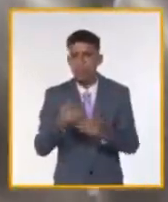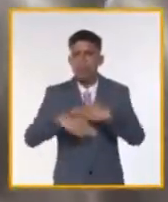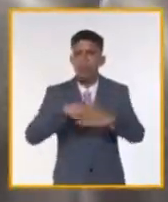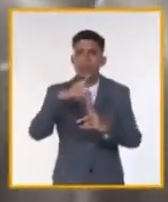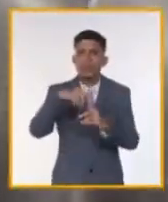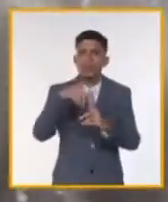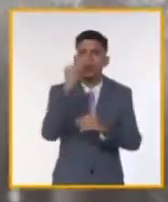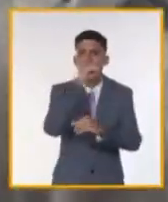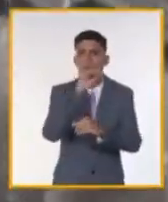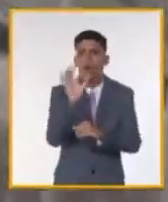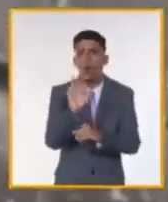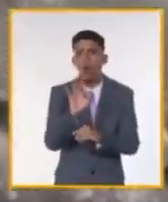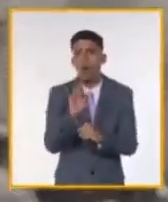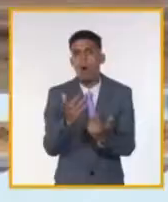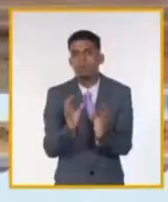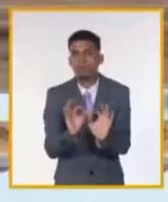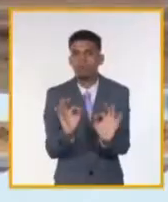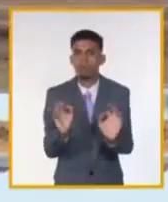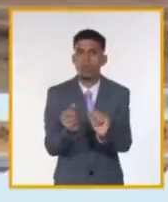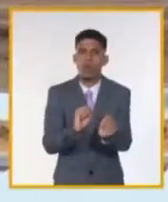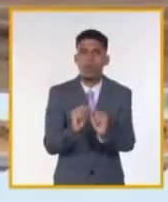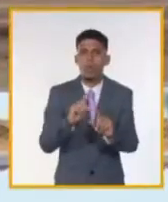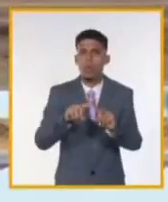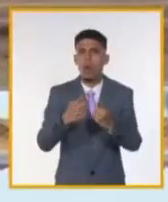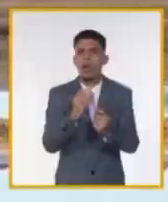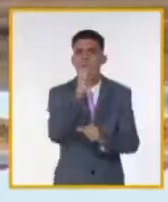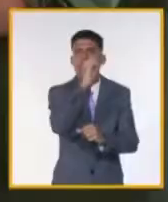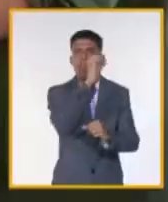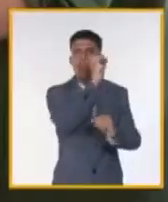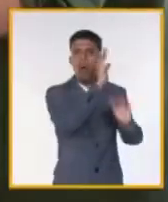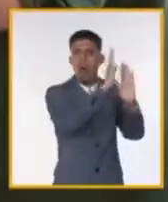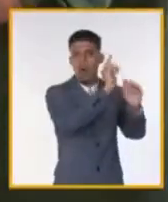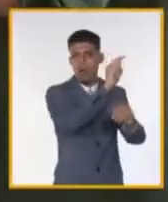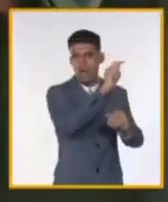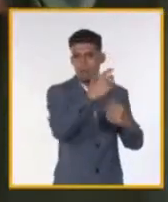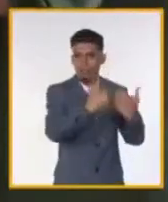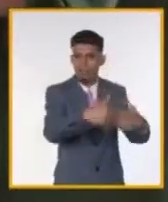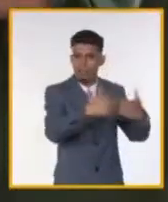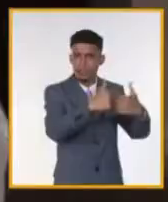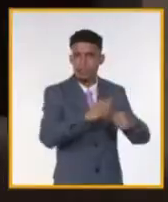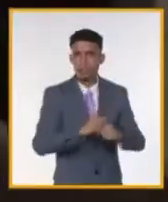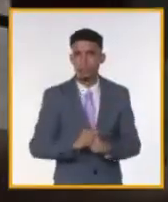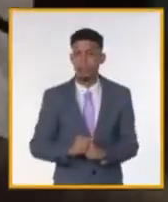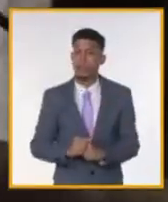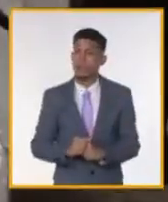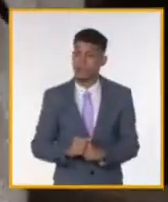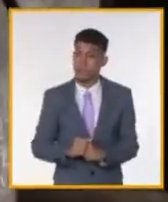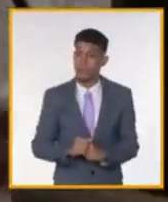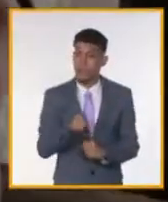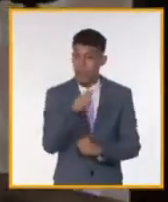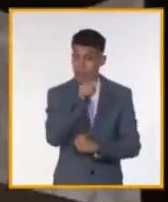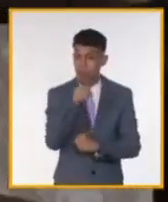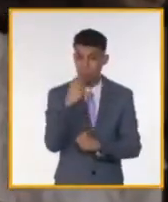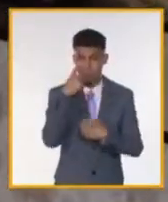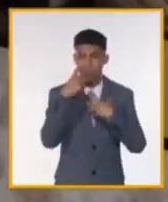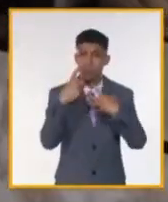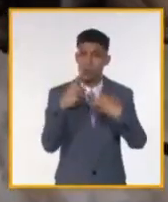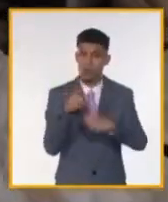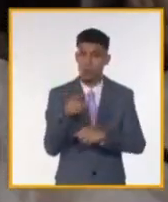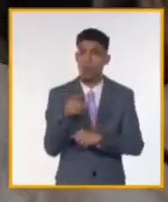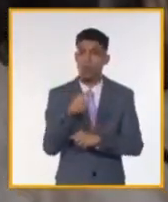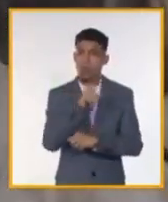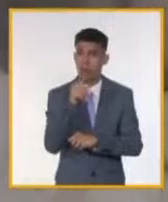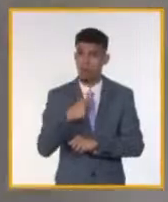de eficiencia? ¿Por qué se hace allá? Randy, esa pregunta es muy importante que me la hagas, porque así yo aprovecho y aclaro algunas